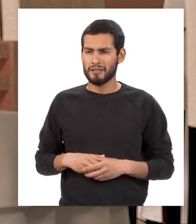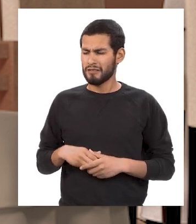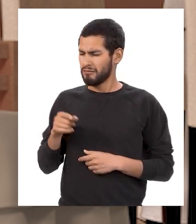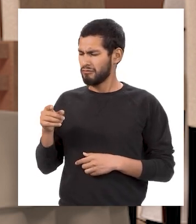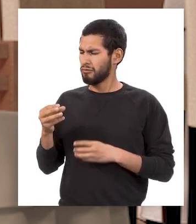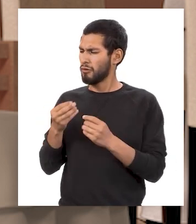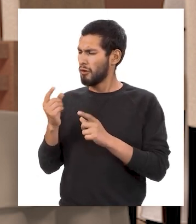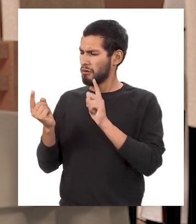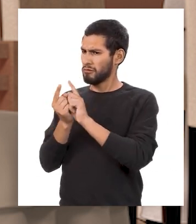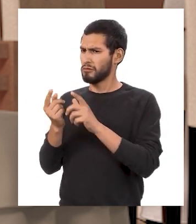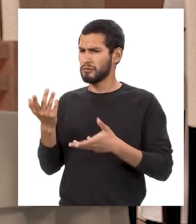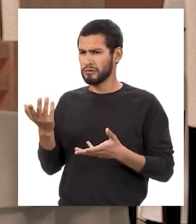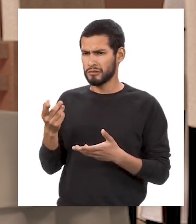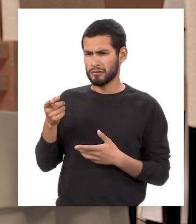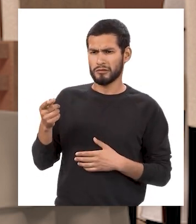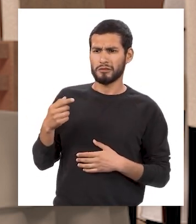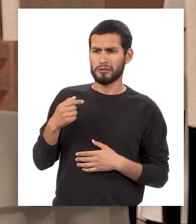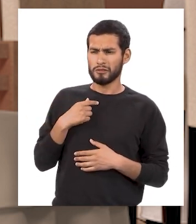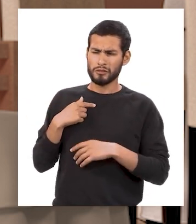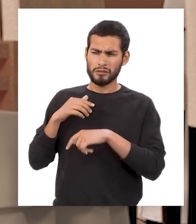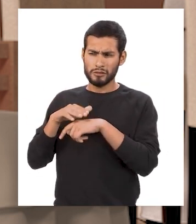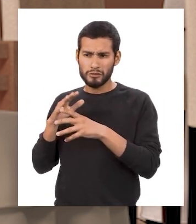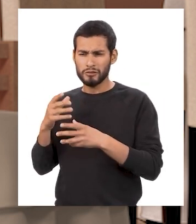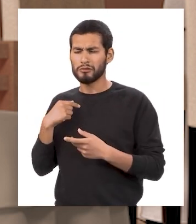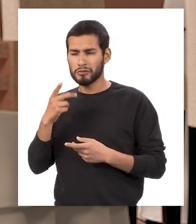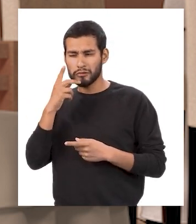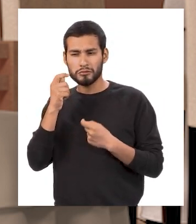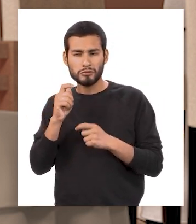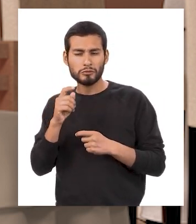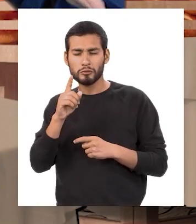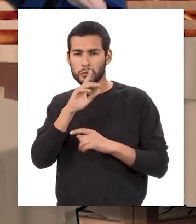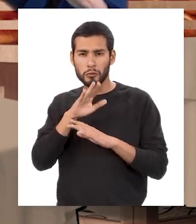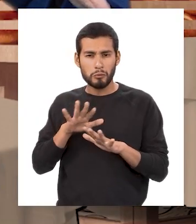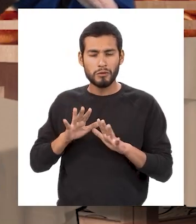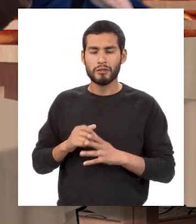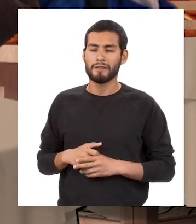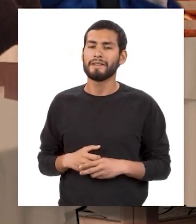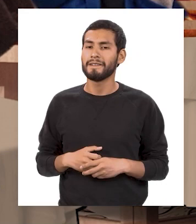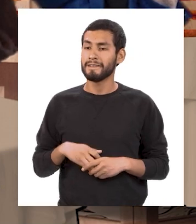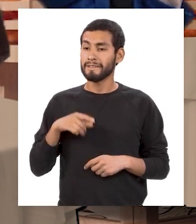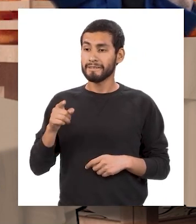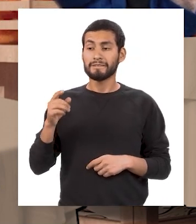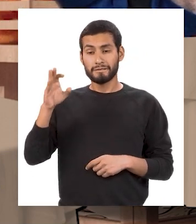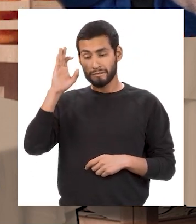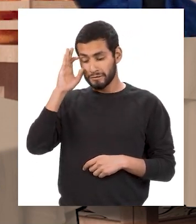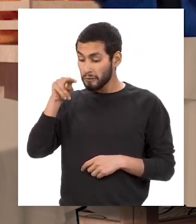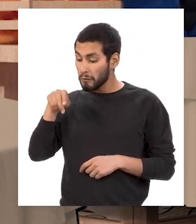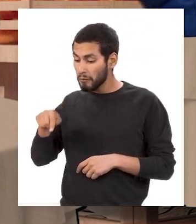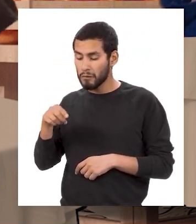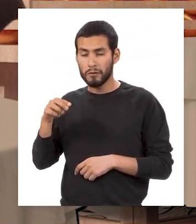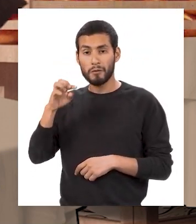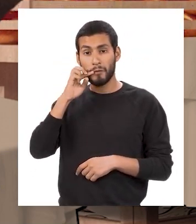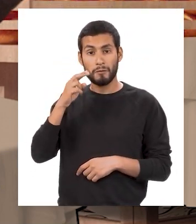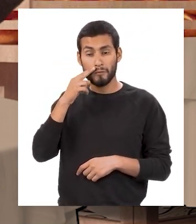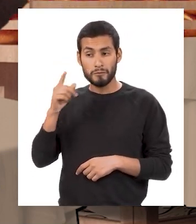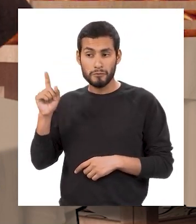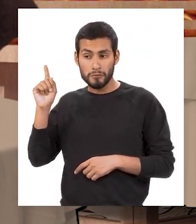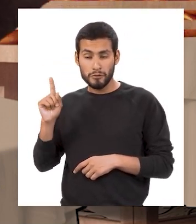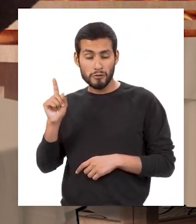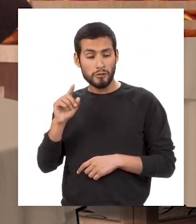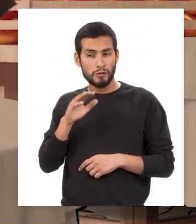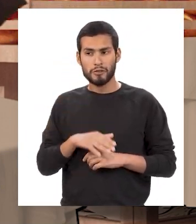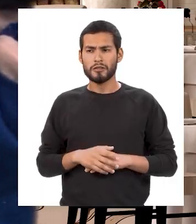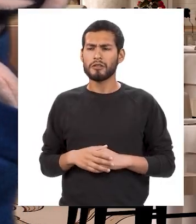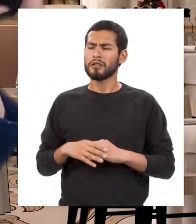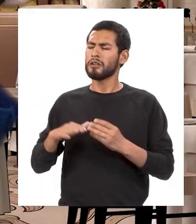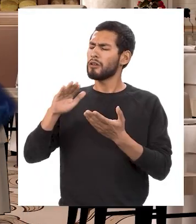¿Cómo abordar a este tipo? ¿Será violento? Intentaré algo sutil. Fix divisó el pasaporte de Fogg y mientras se le acercaba